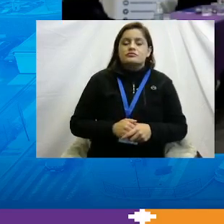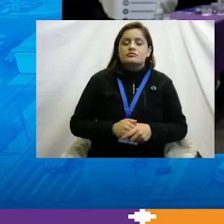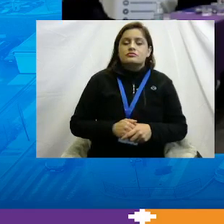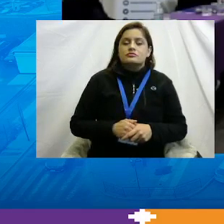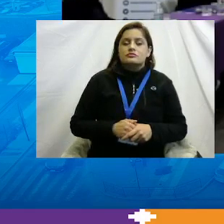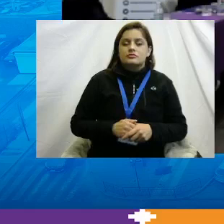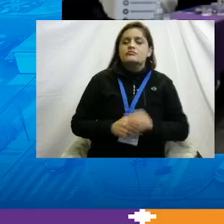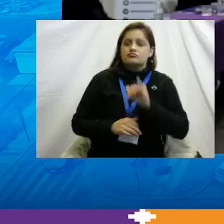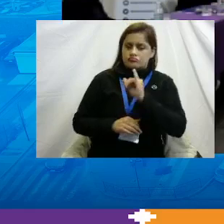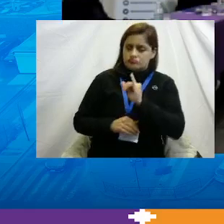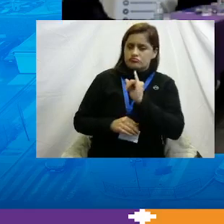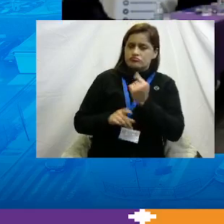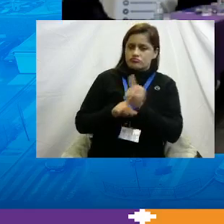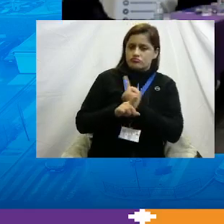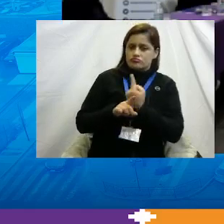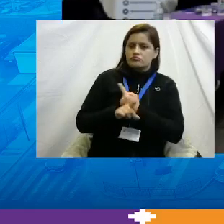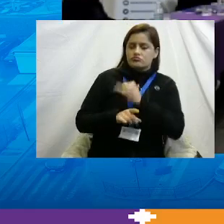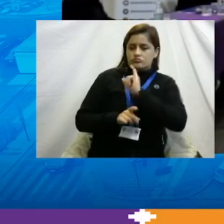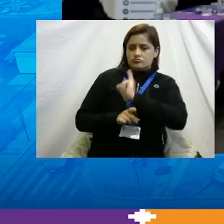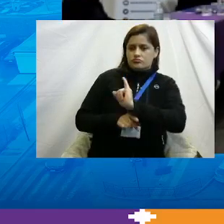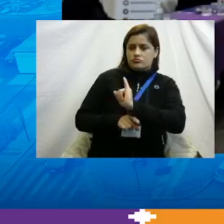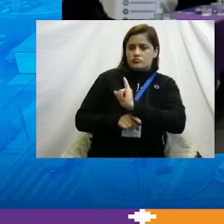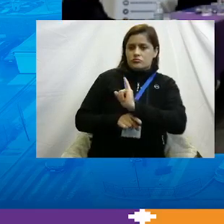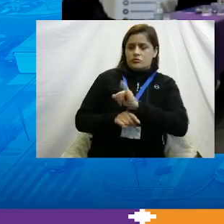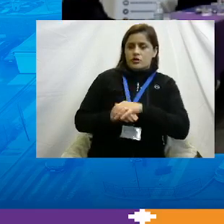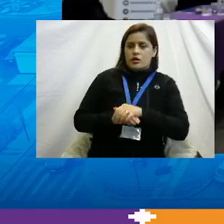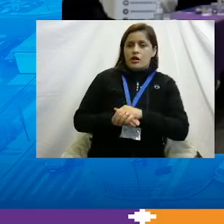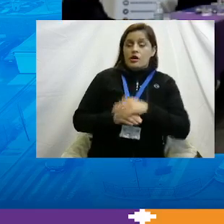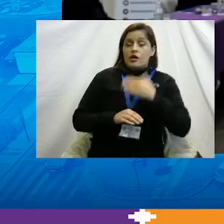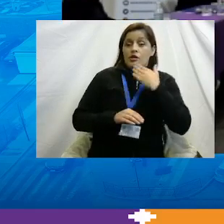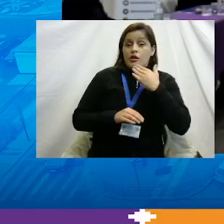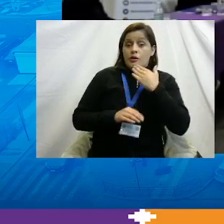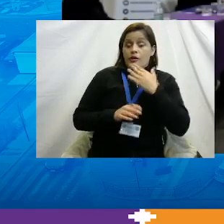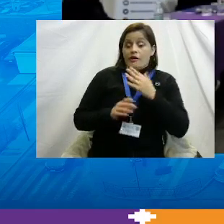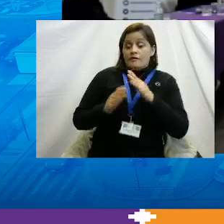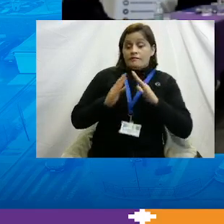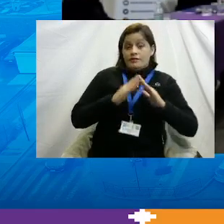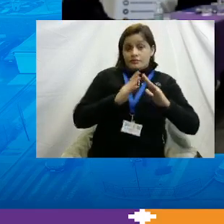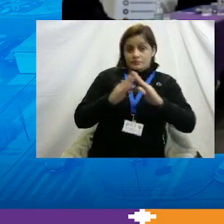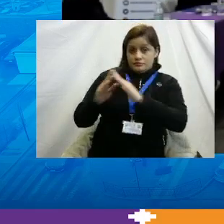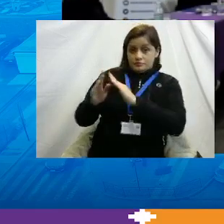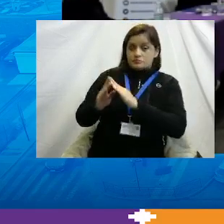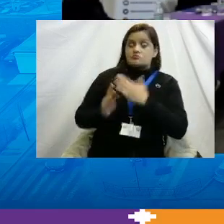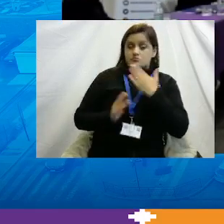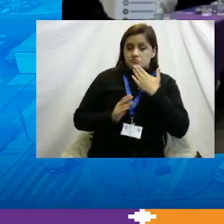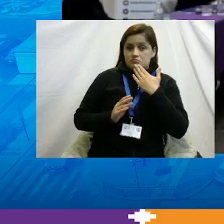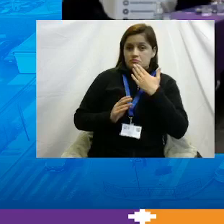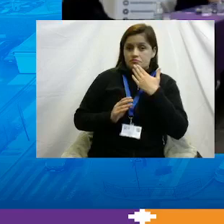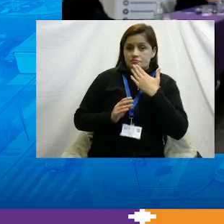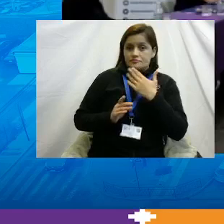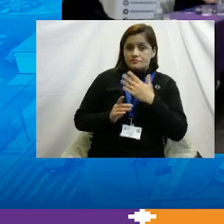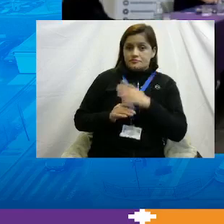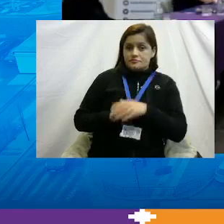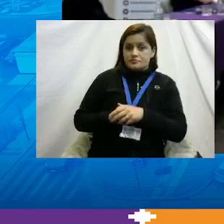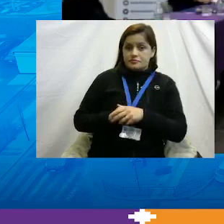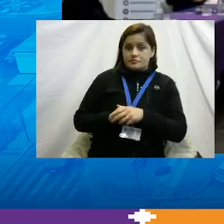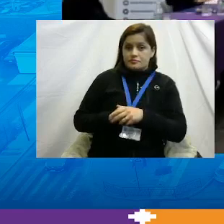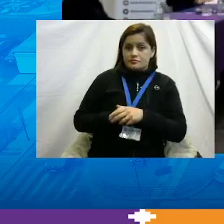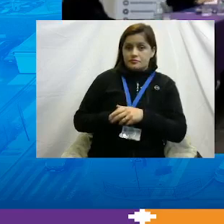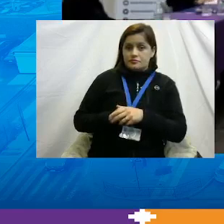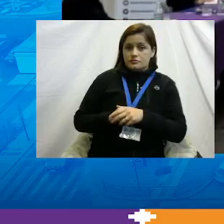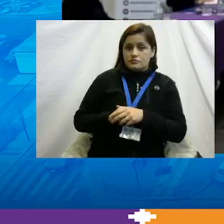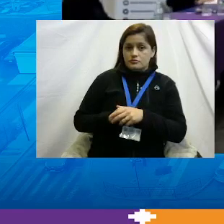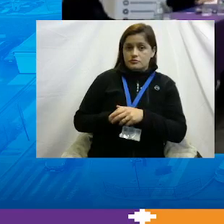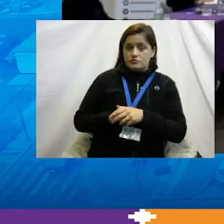Pero eso se está abordando con el equipo. En relación a la Junta de Vecinos Tantehue, lo vamos a revisar con el equipo también